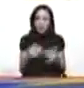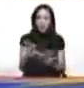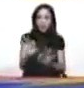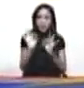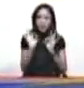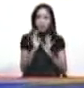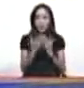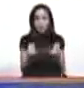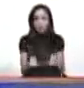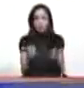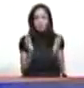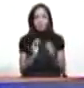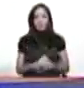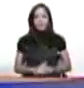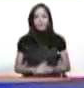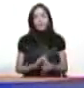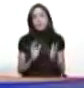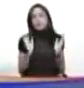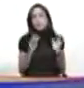Sí, Mourão.